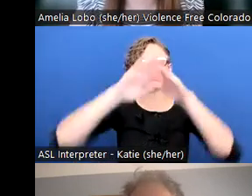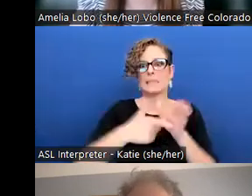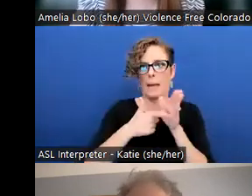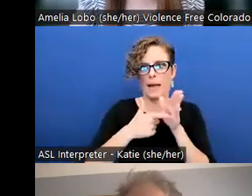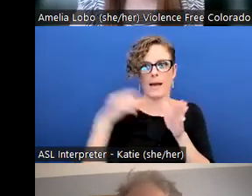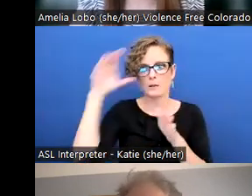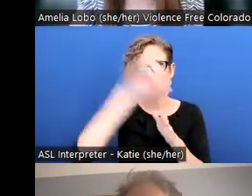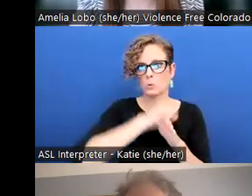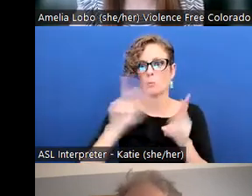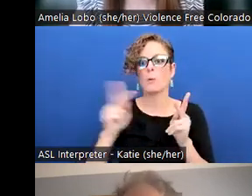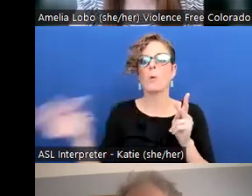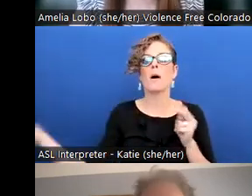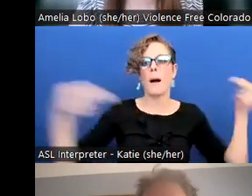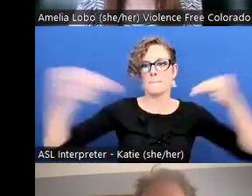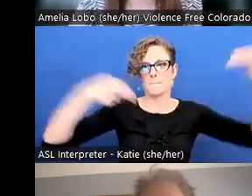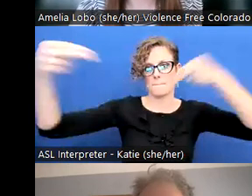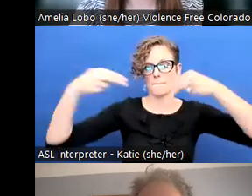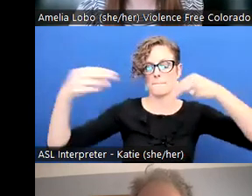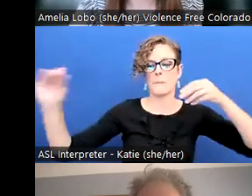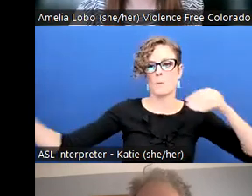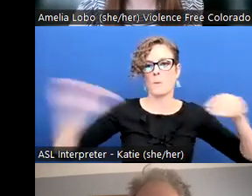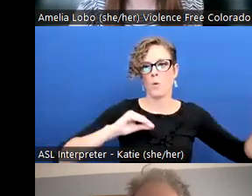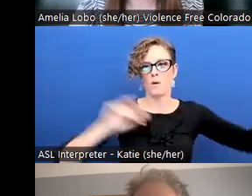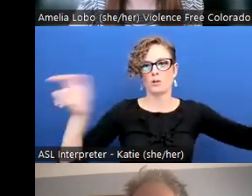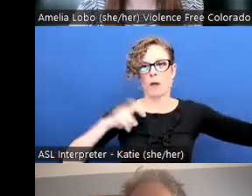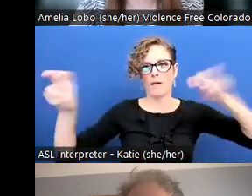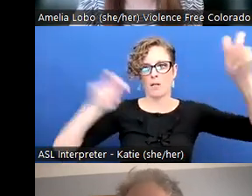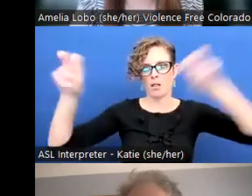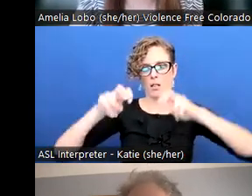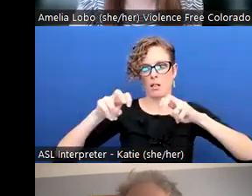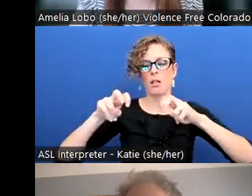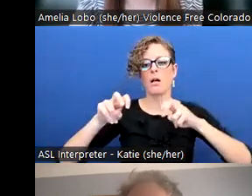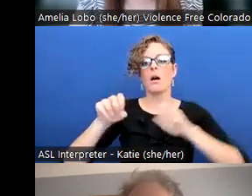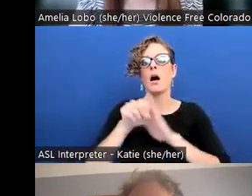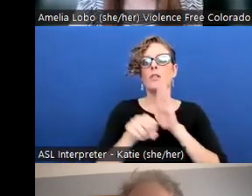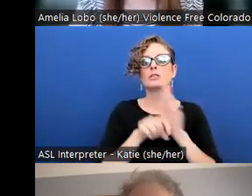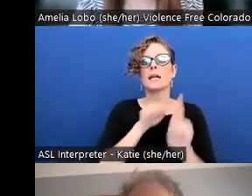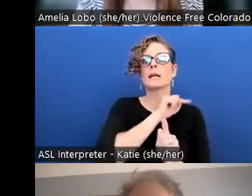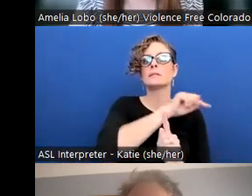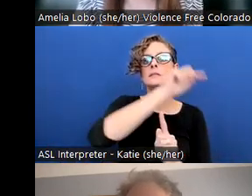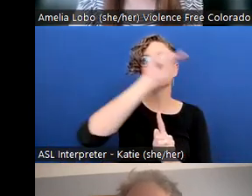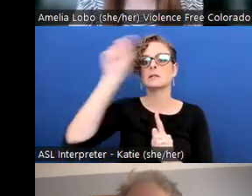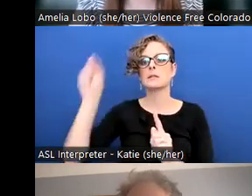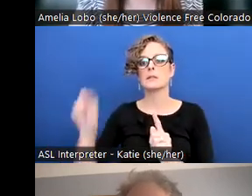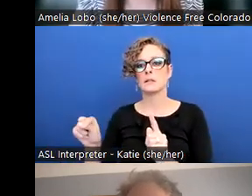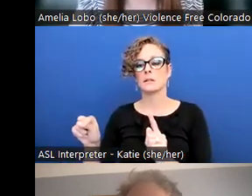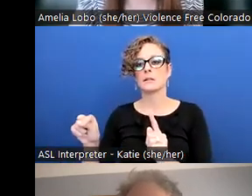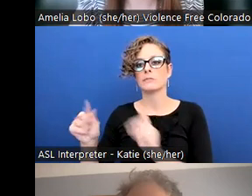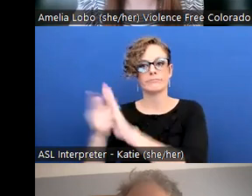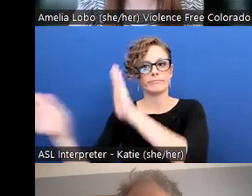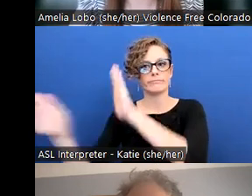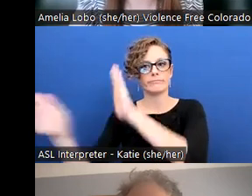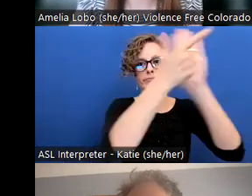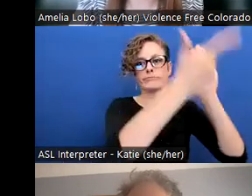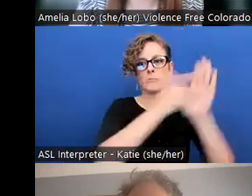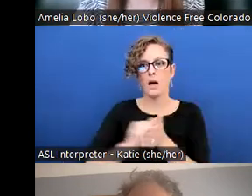vienen de fuera de Colorado para tener acceso al aborto aquí. Muchos estados conlindantes ya han legalizado